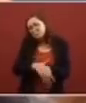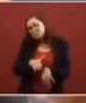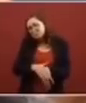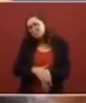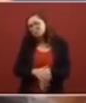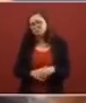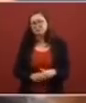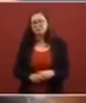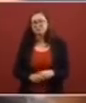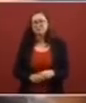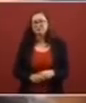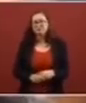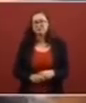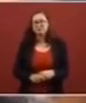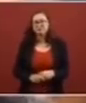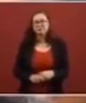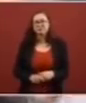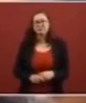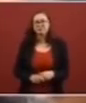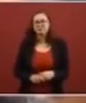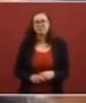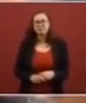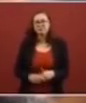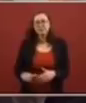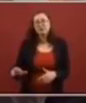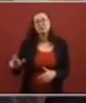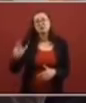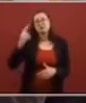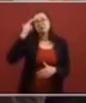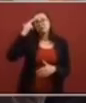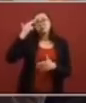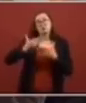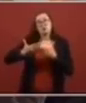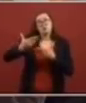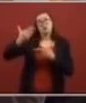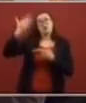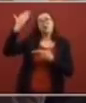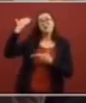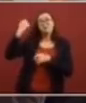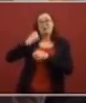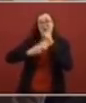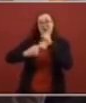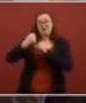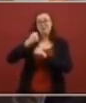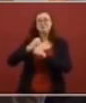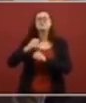recordemos esos años cuando realmente la Ciudad de México bajó